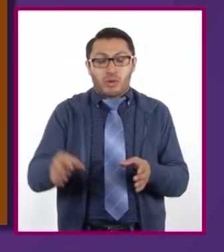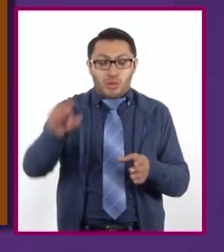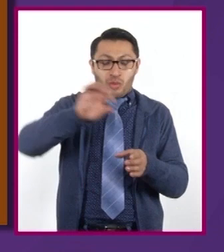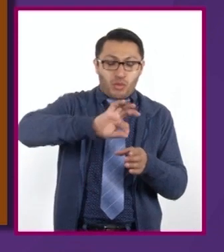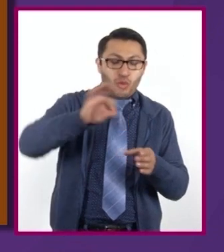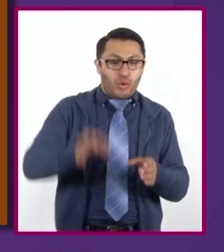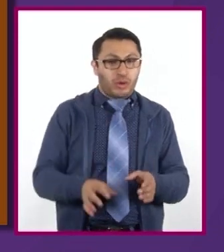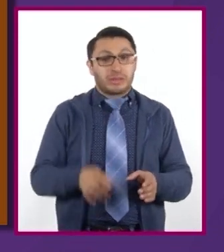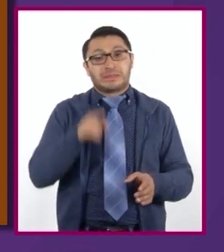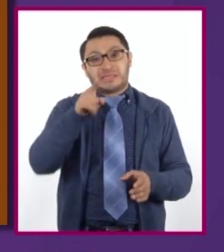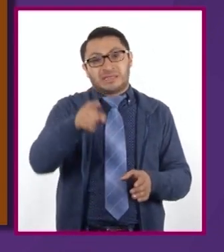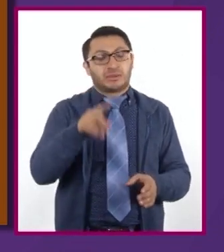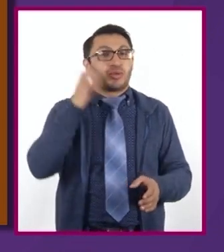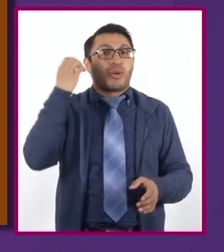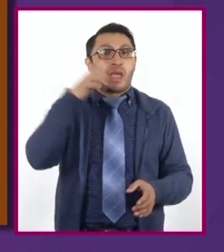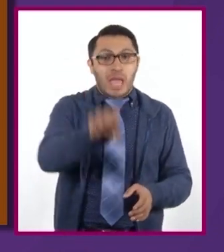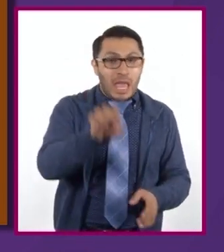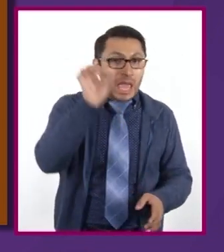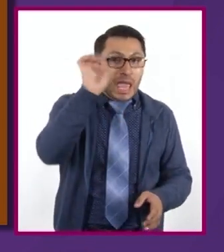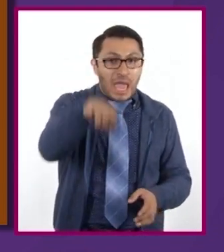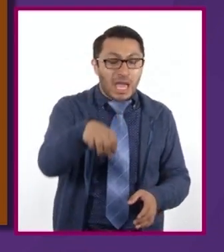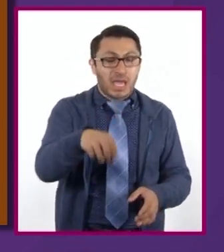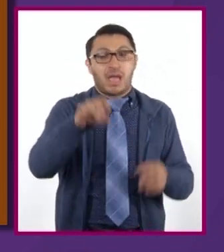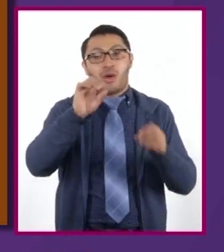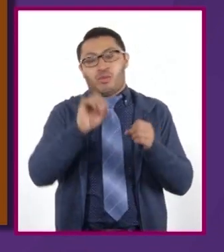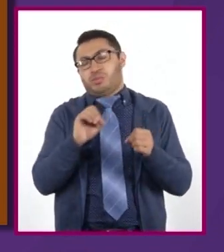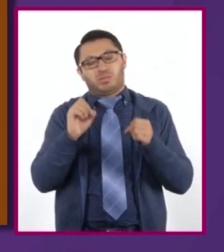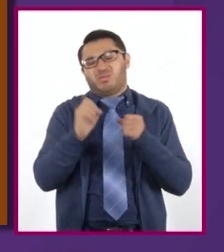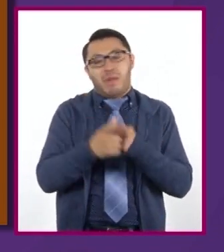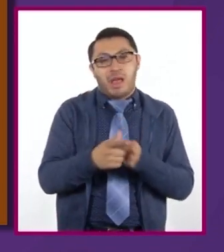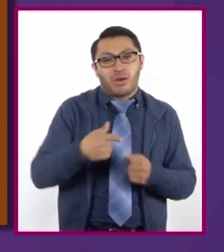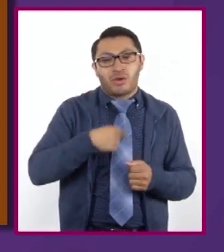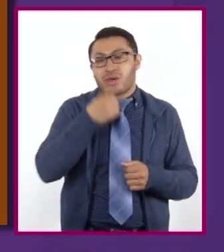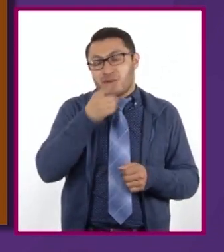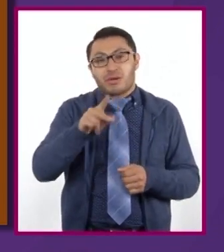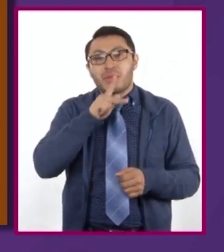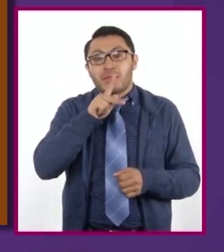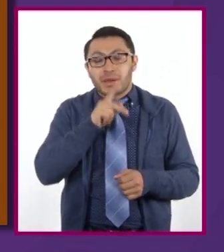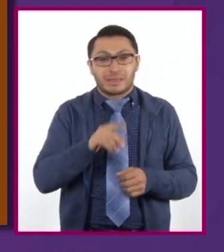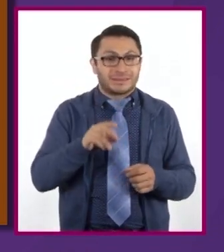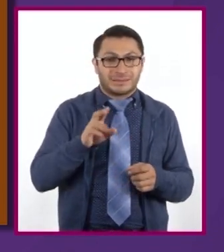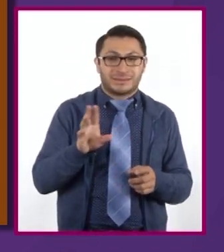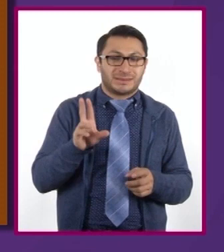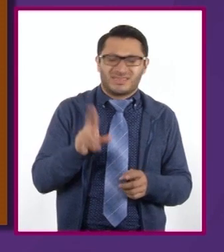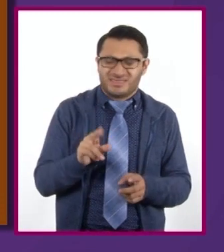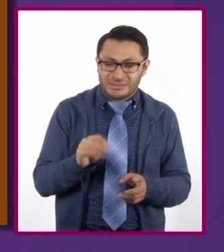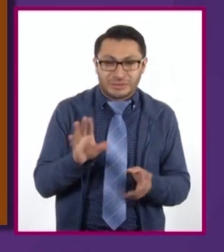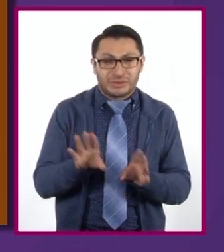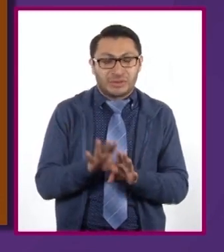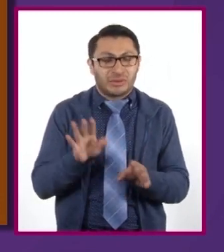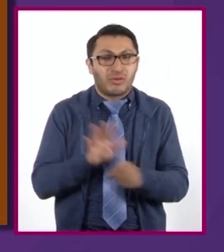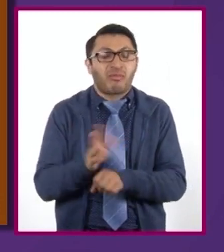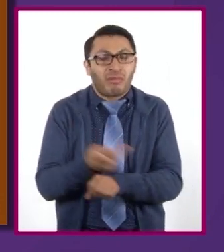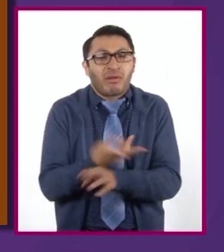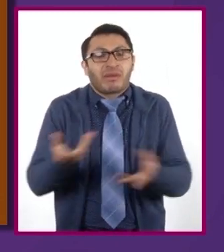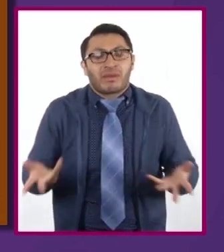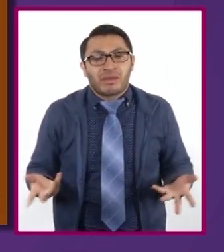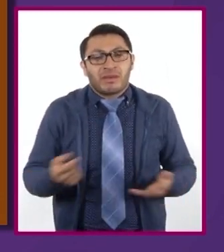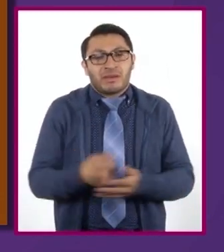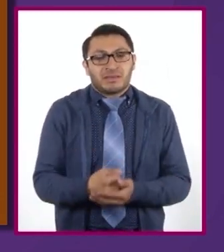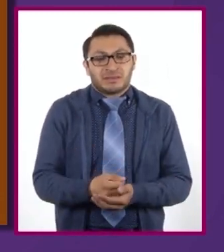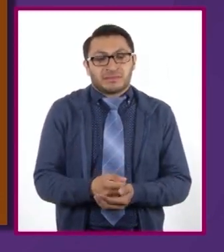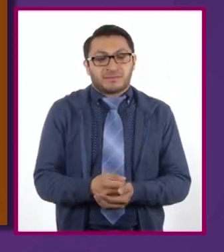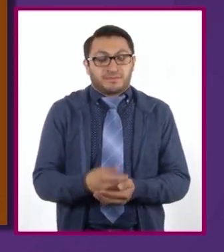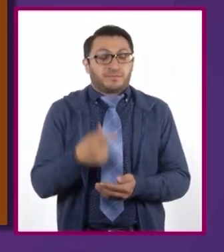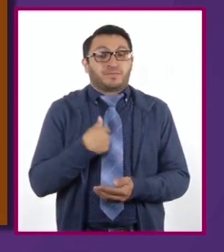bebida o X así, ¿no? X cosa. Yo le digo a mi papá, no, pues lo que pasa es que, o